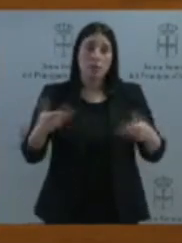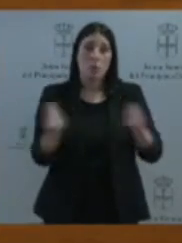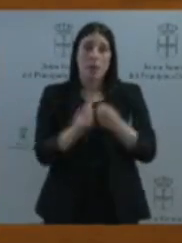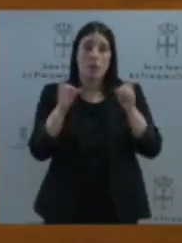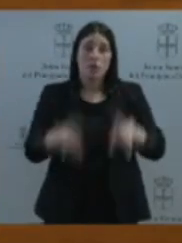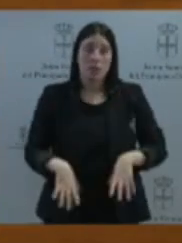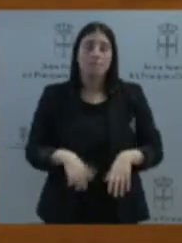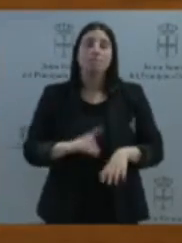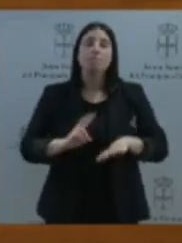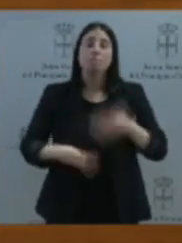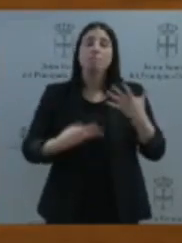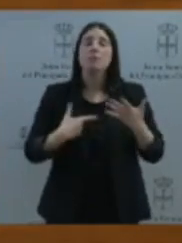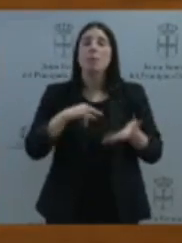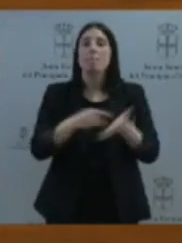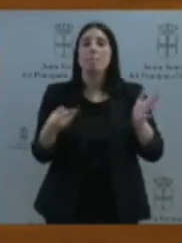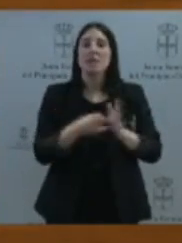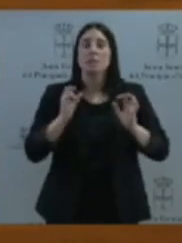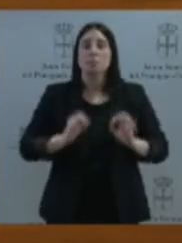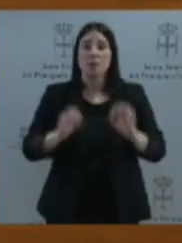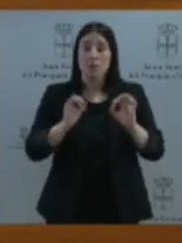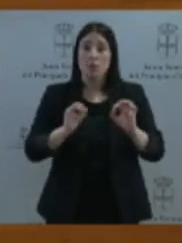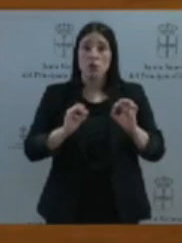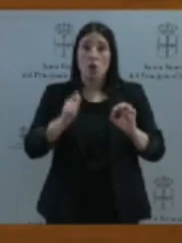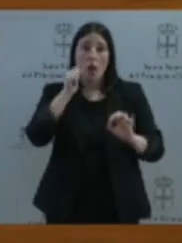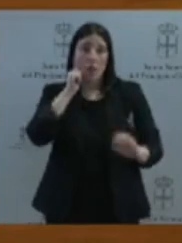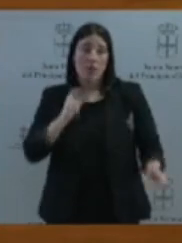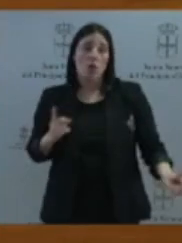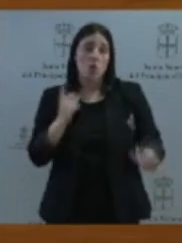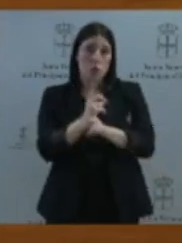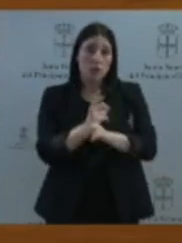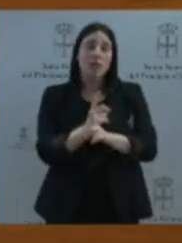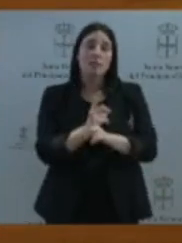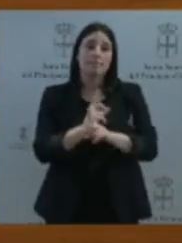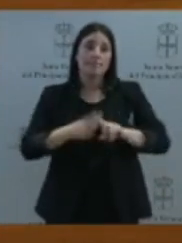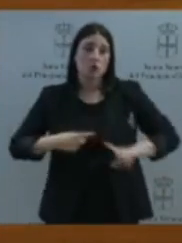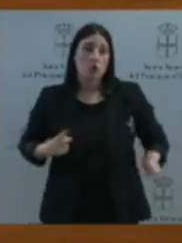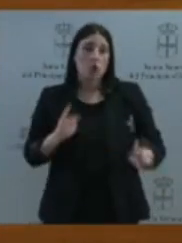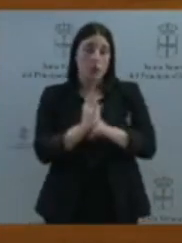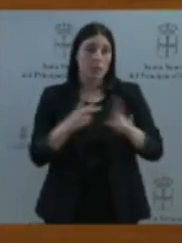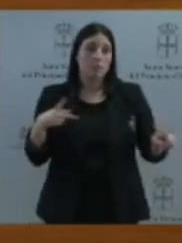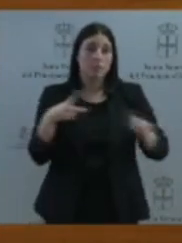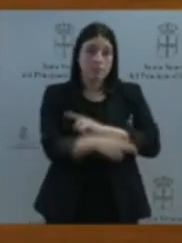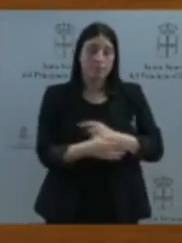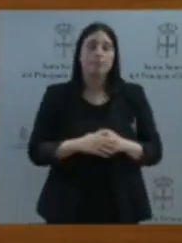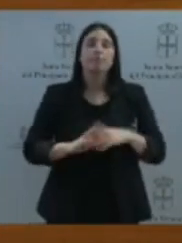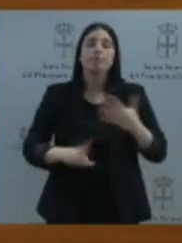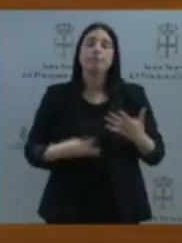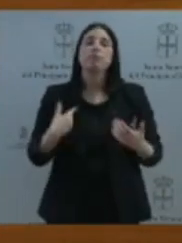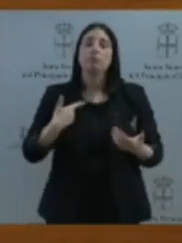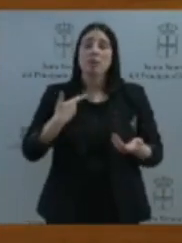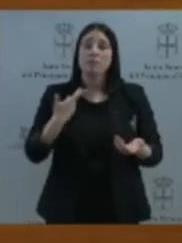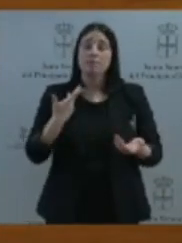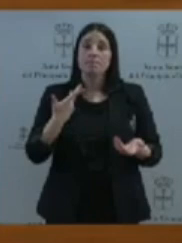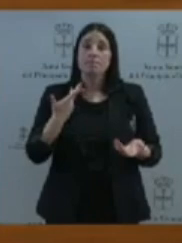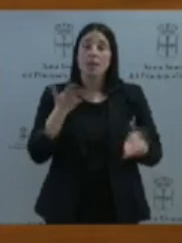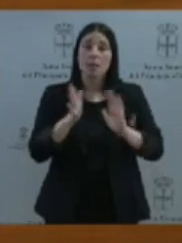xenofobia, reforzar la atención primaria y la dotación de profesionales relacionadas con el tratamiento de la salud mental de la infancia, desarrollando